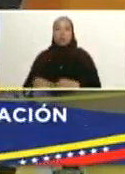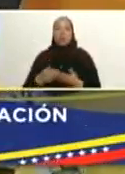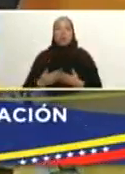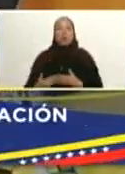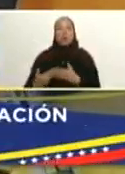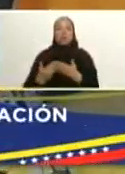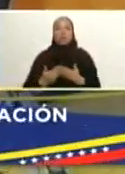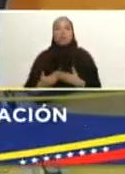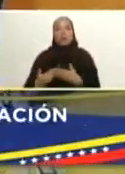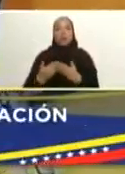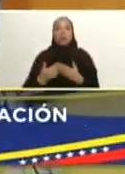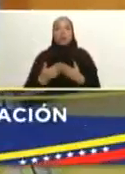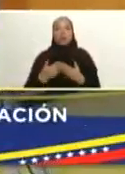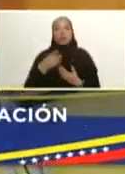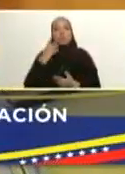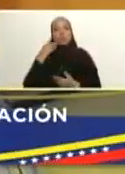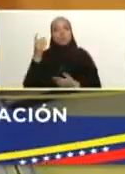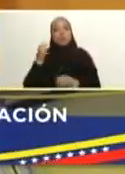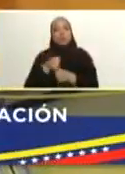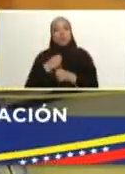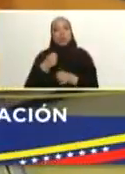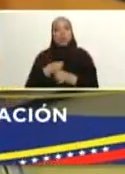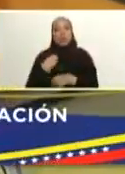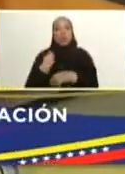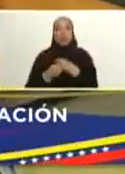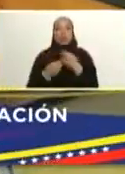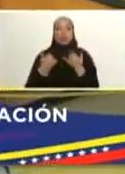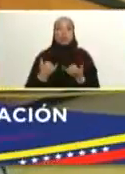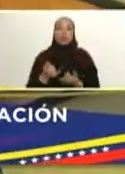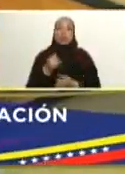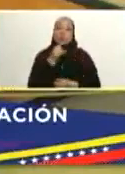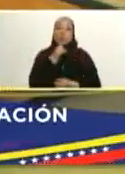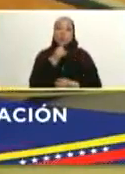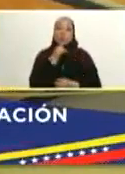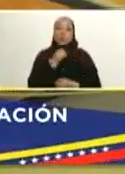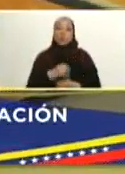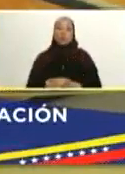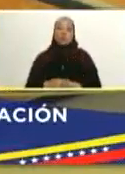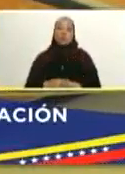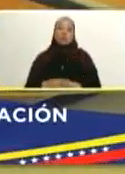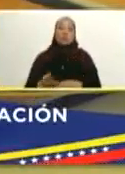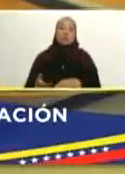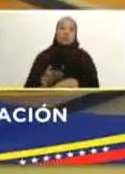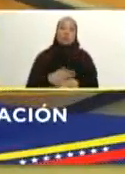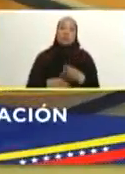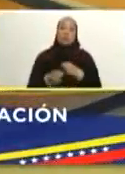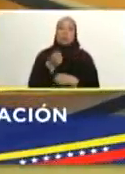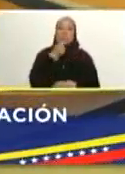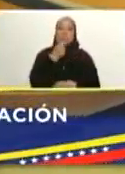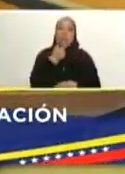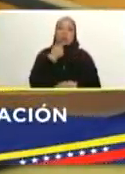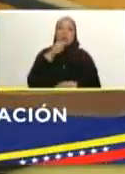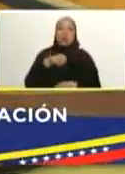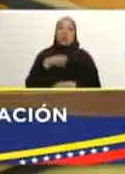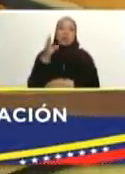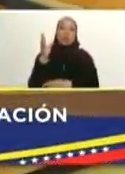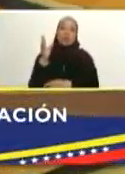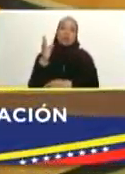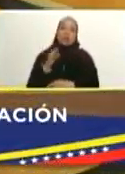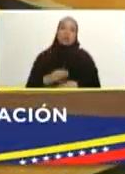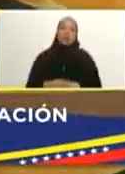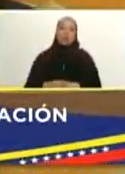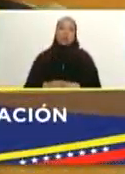estudiantes, por hacer este sueño realidad, porque nuestra escuela se convierta en una de las más bellas del estado Lara. Mi